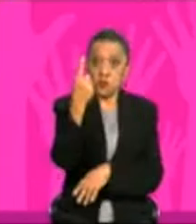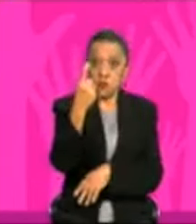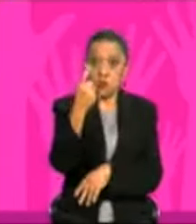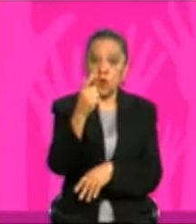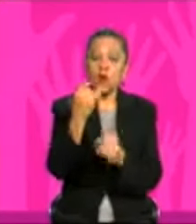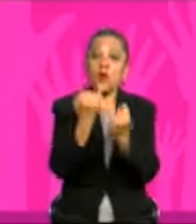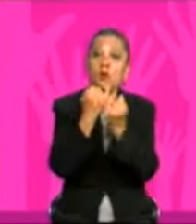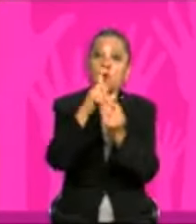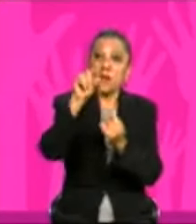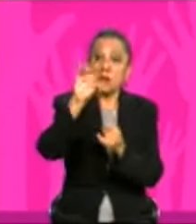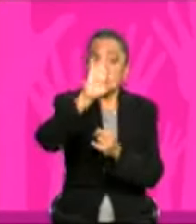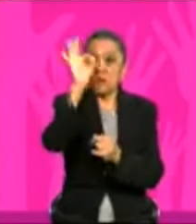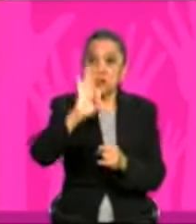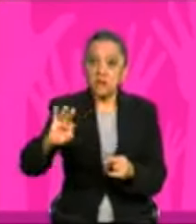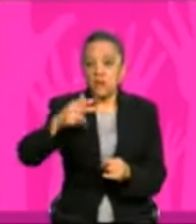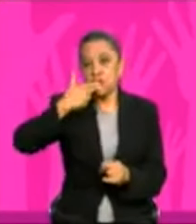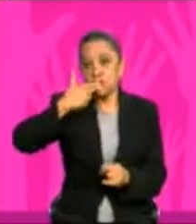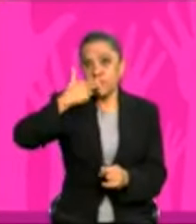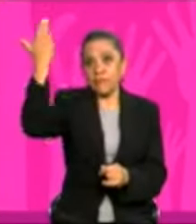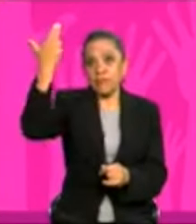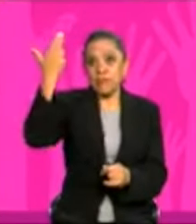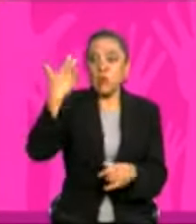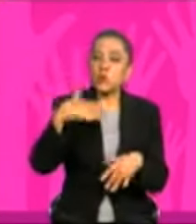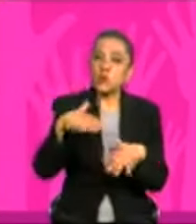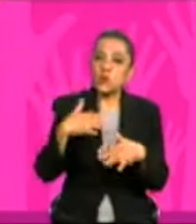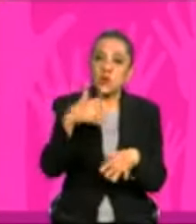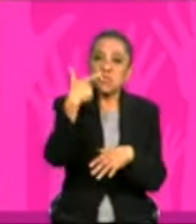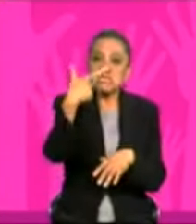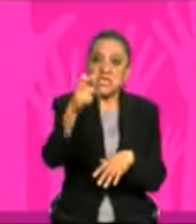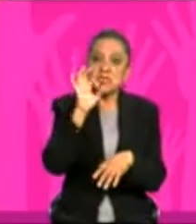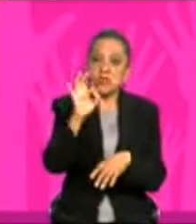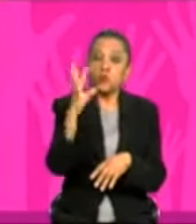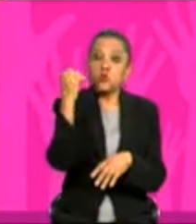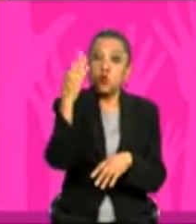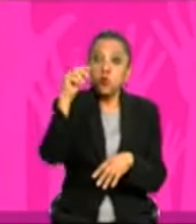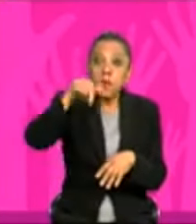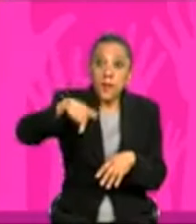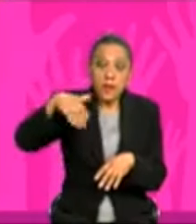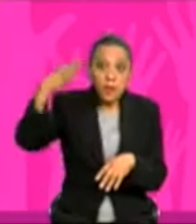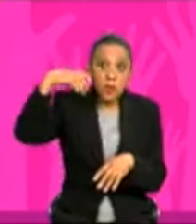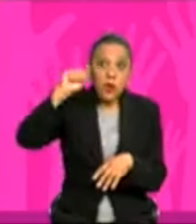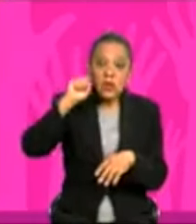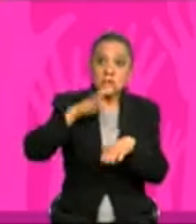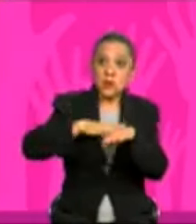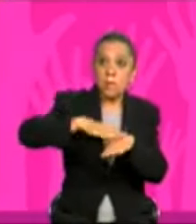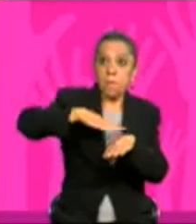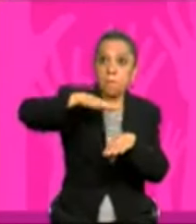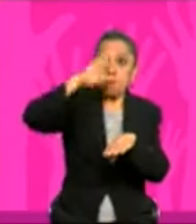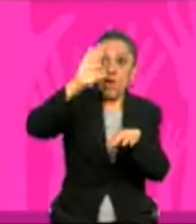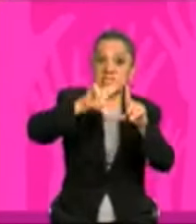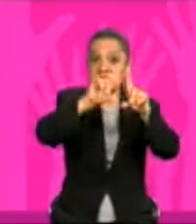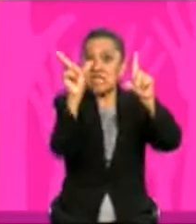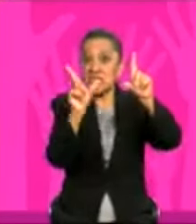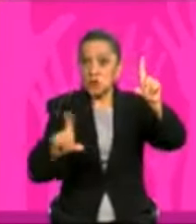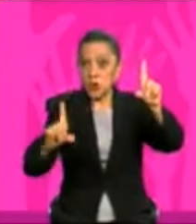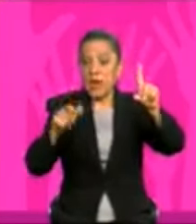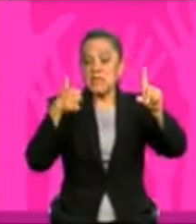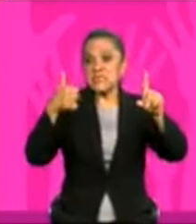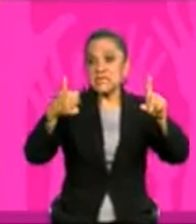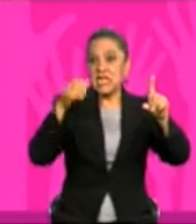defunciones por suicidios fue de 7.9 en Morelos, por arriba de la media nacional, que fue de